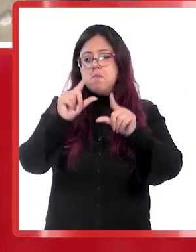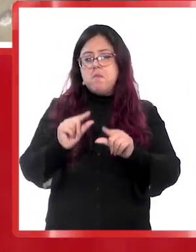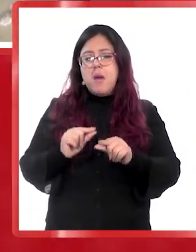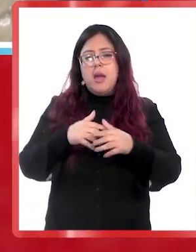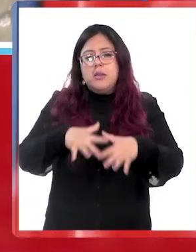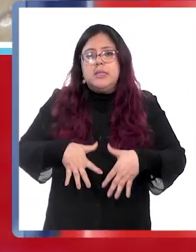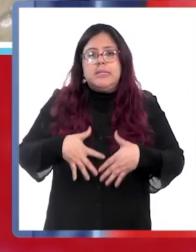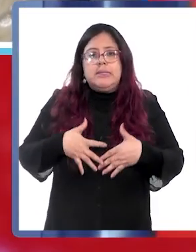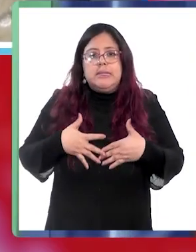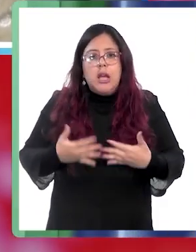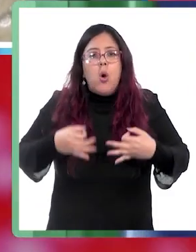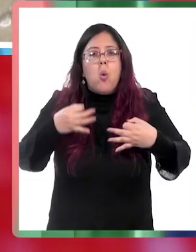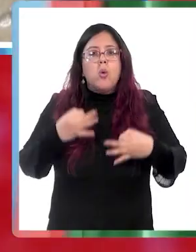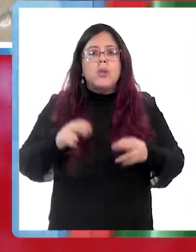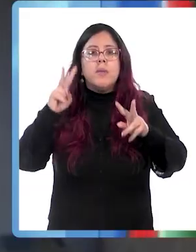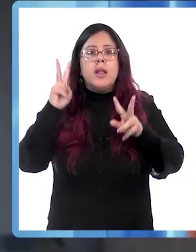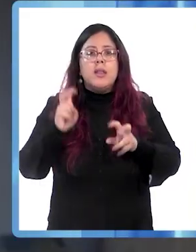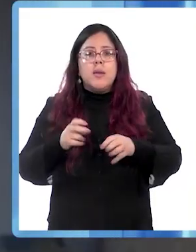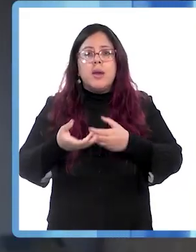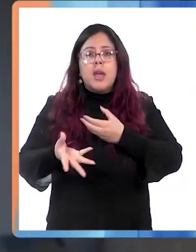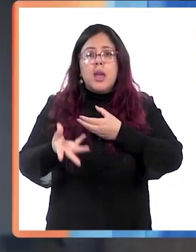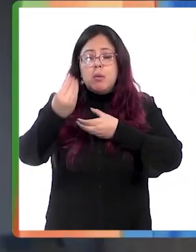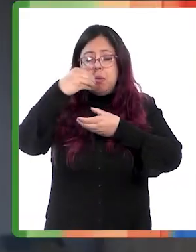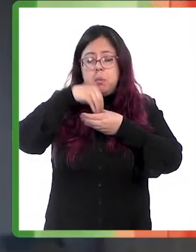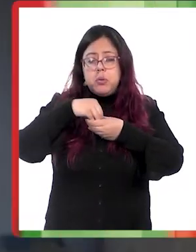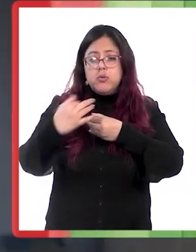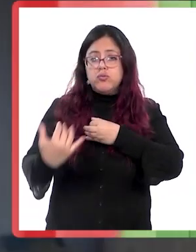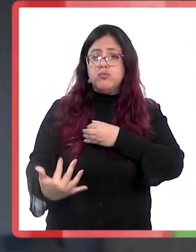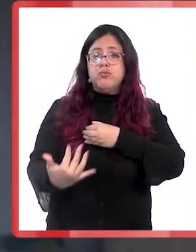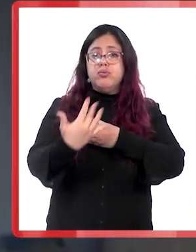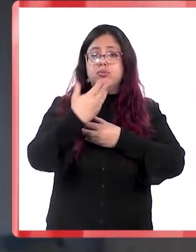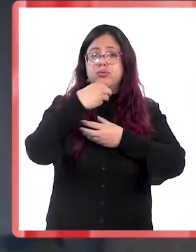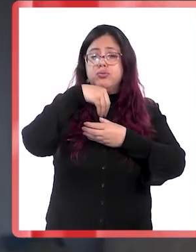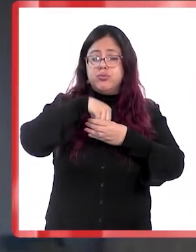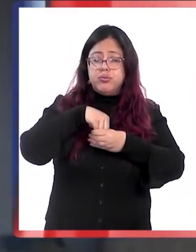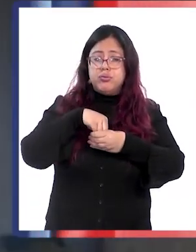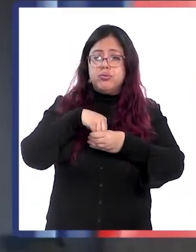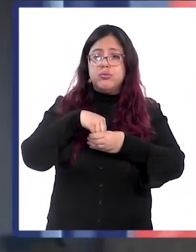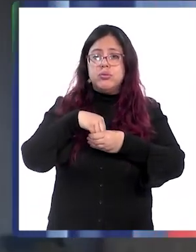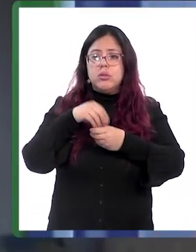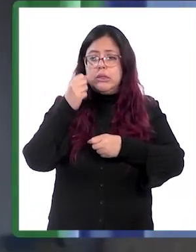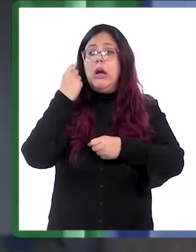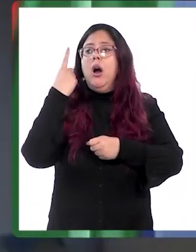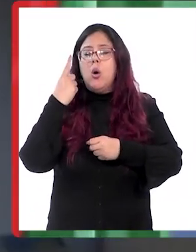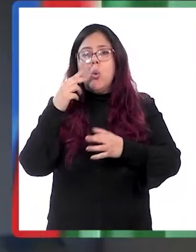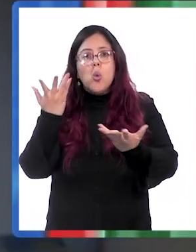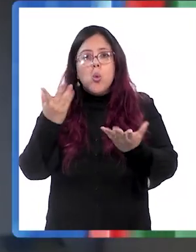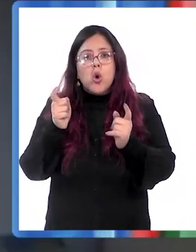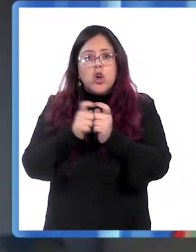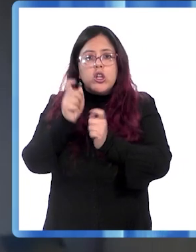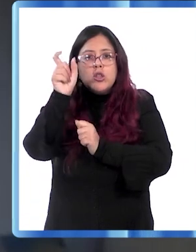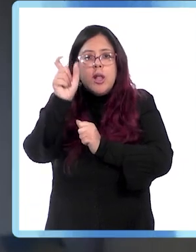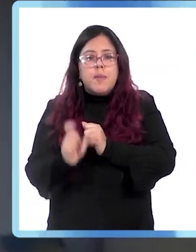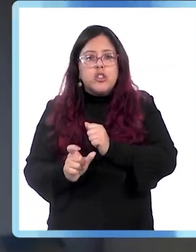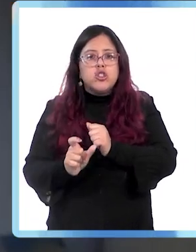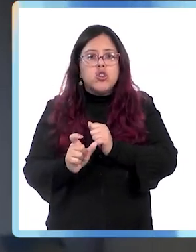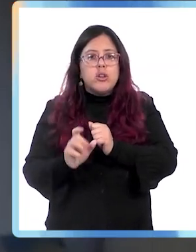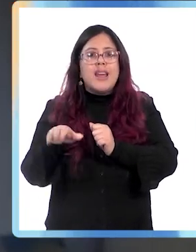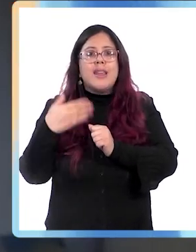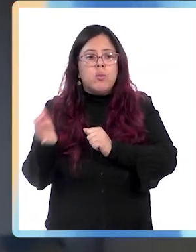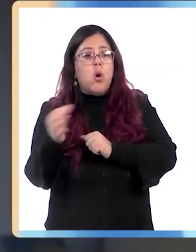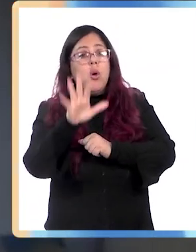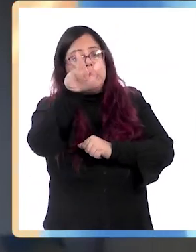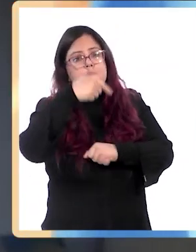porque entre el periodo de incubación, antes de que uno se empiece a sentir mal, sino cuando se entera que tuvo un contacto estrecho con una persona que después le dice que